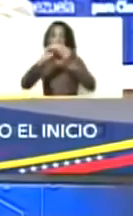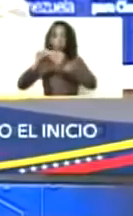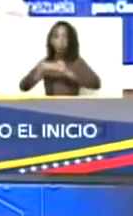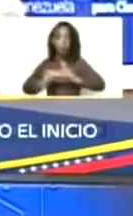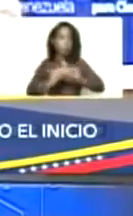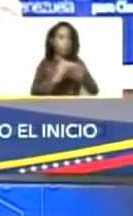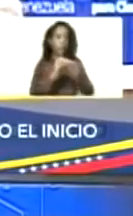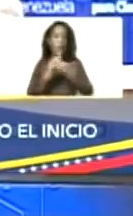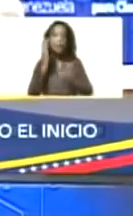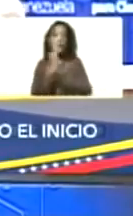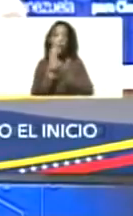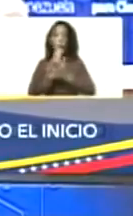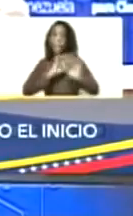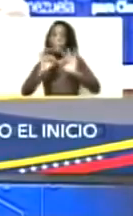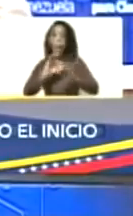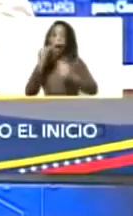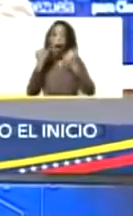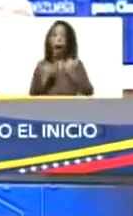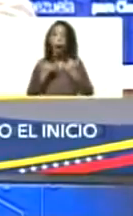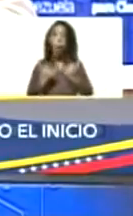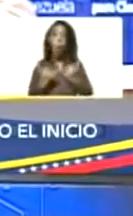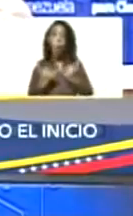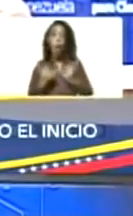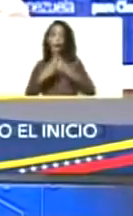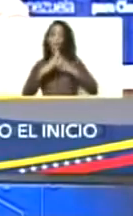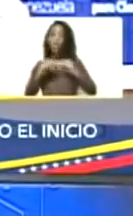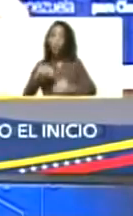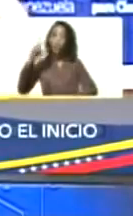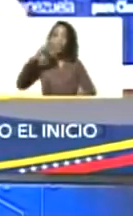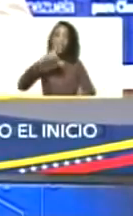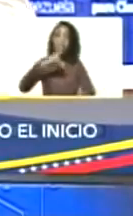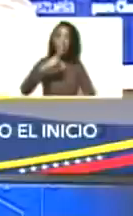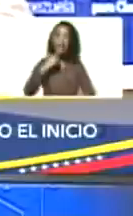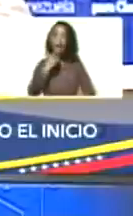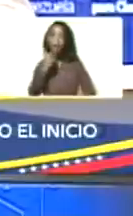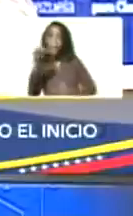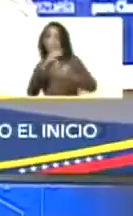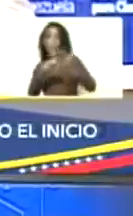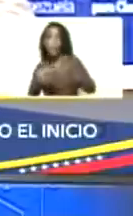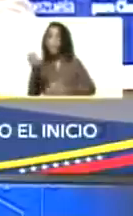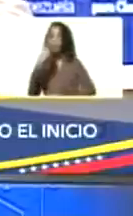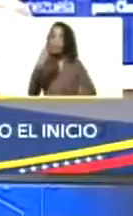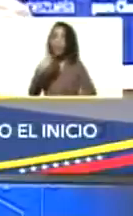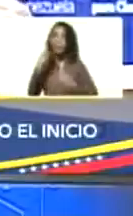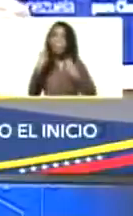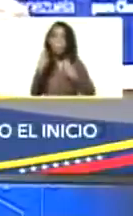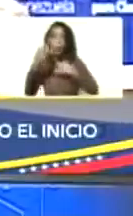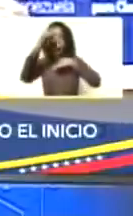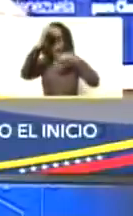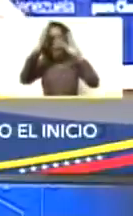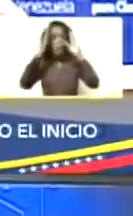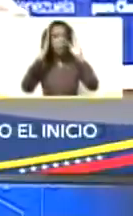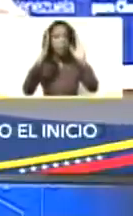Siempre preparamos ahora todo lo que necesitamos en medicinas para atender, en capacidad